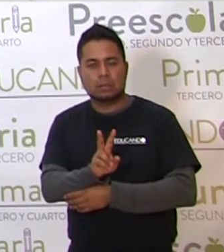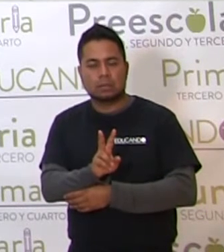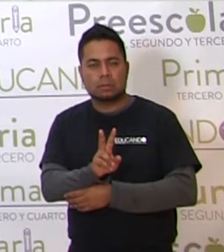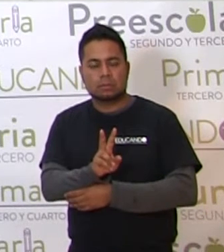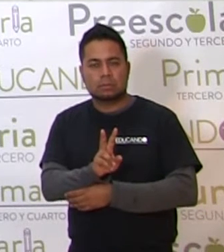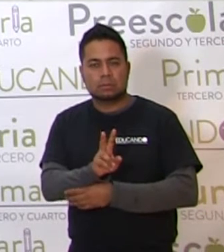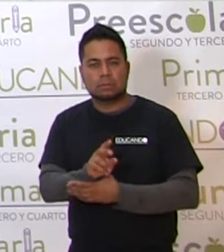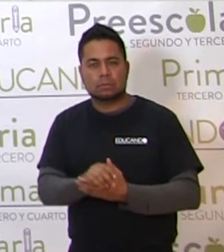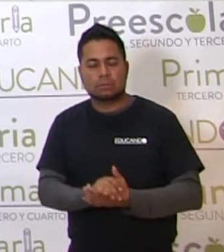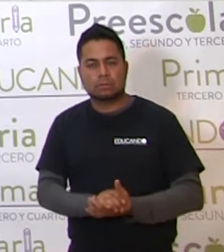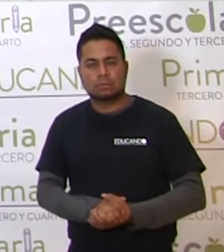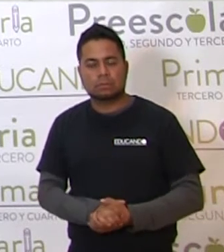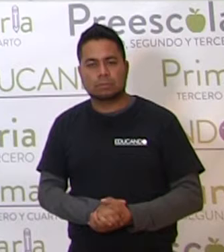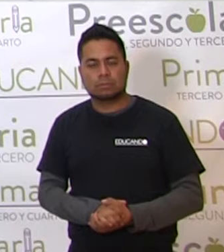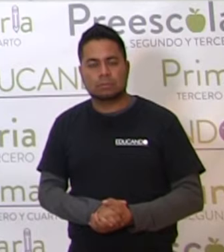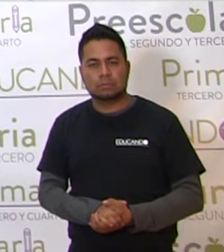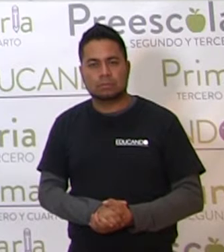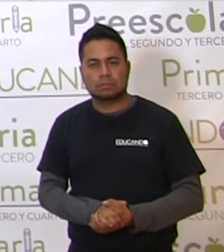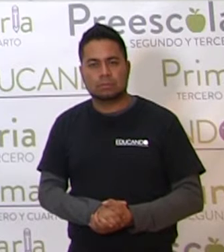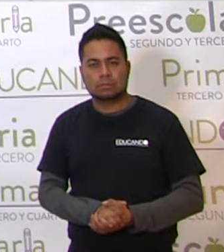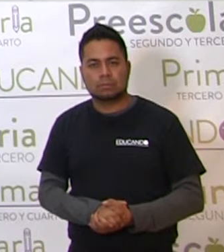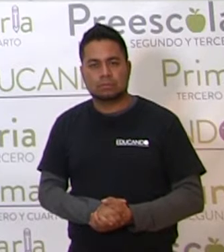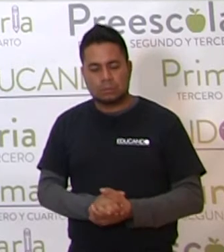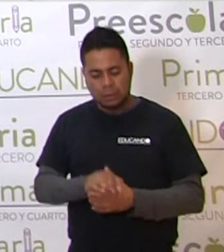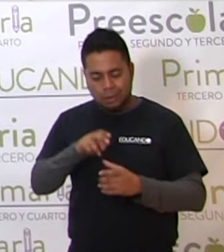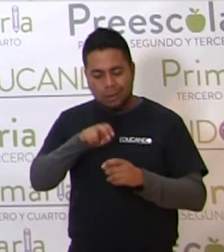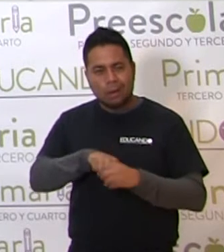en la